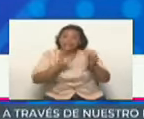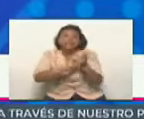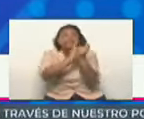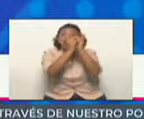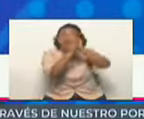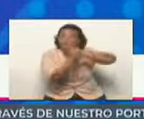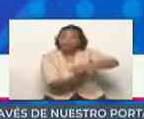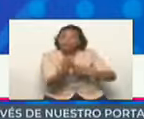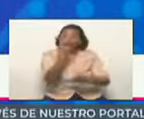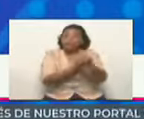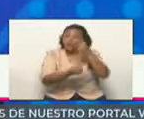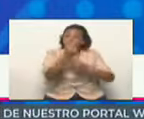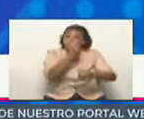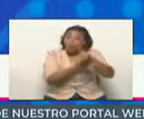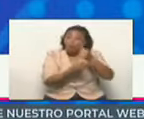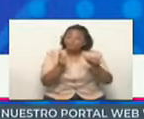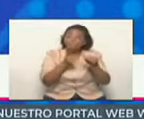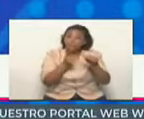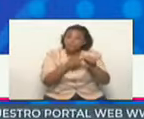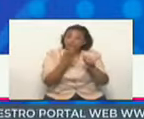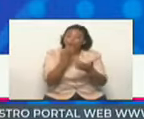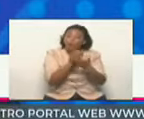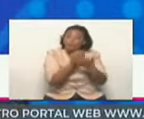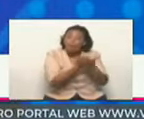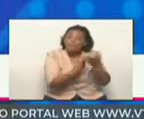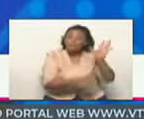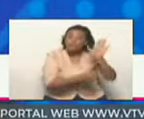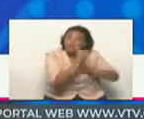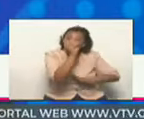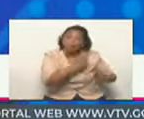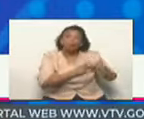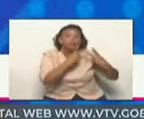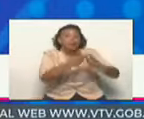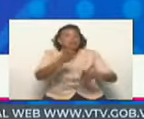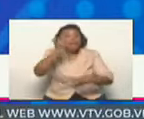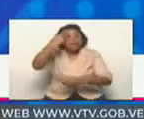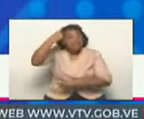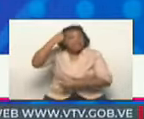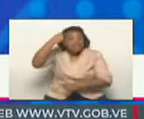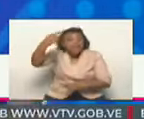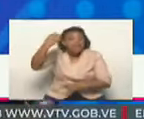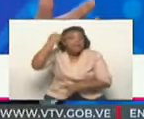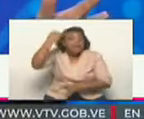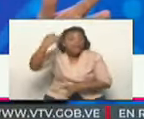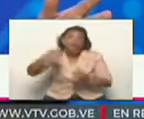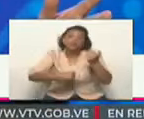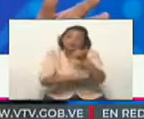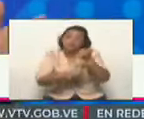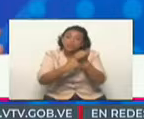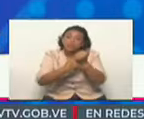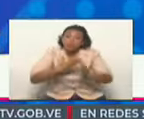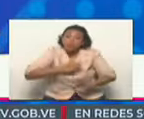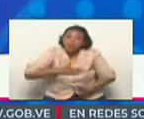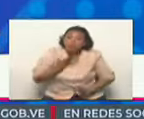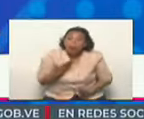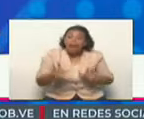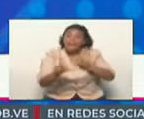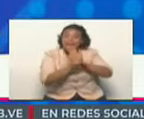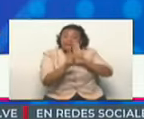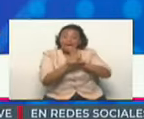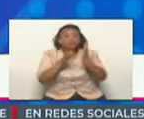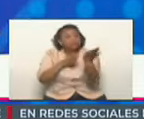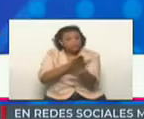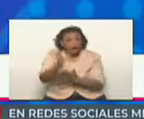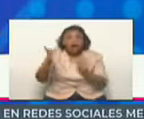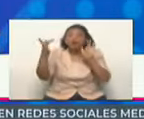transformación económica de Venezuela. Desarrollar la vocación exportadora sostenible. Ya tenemos la ruta,